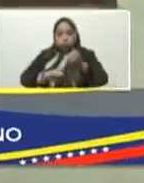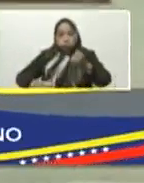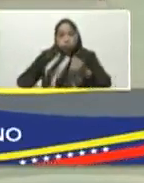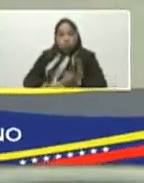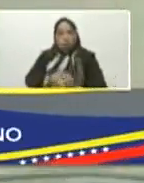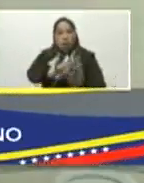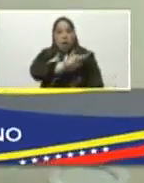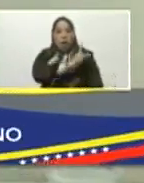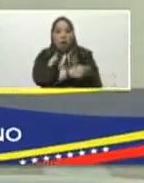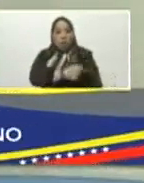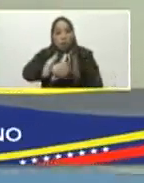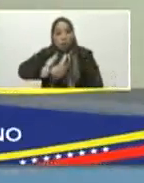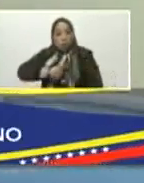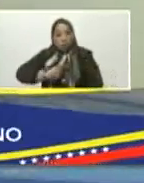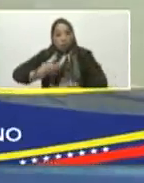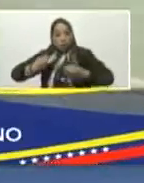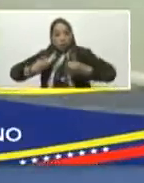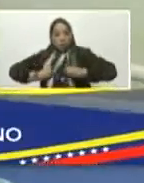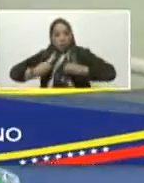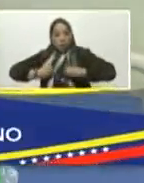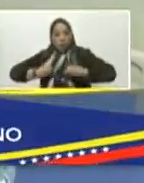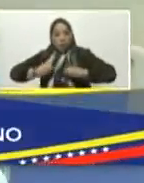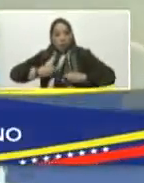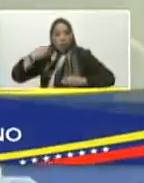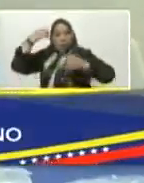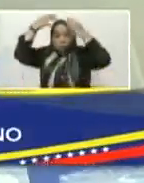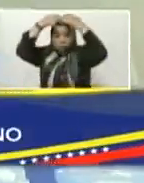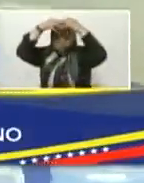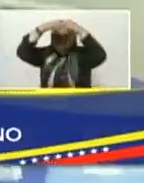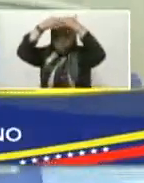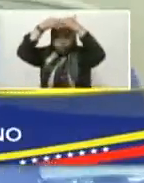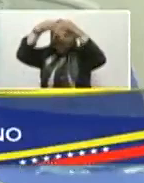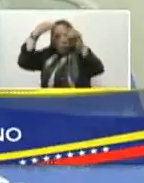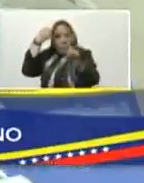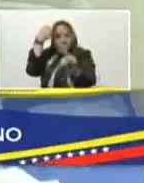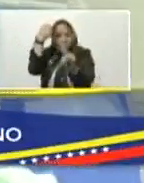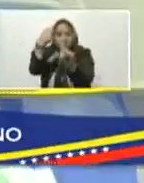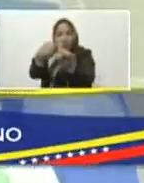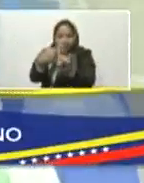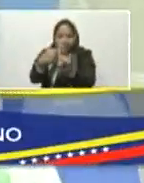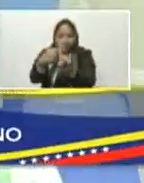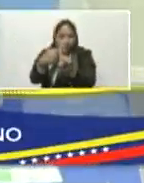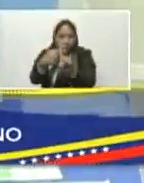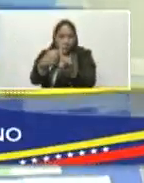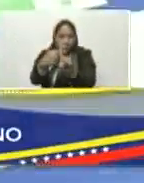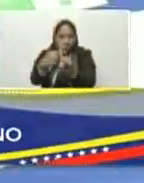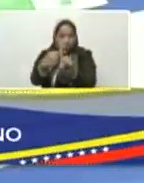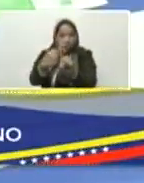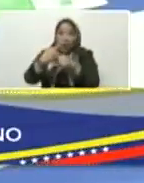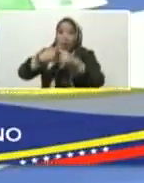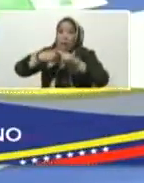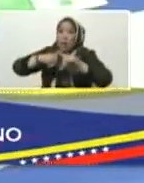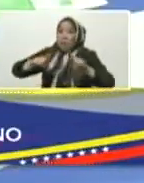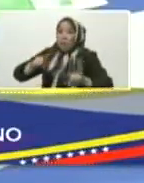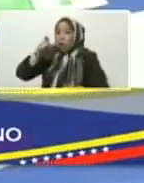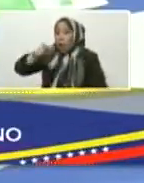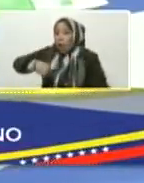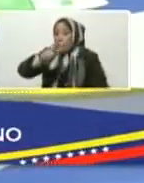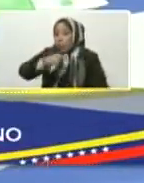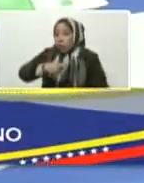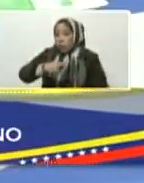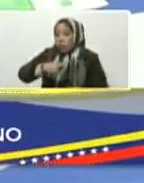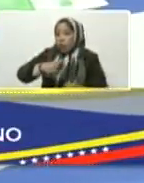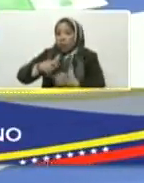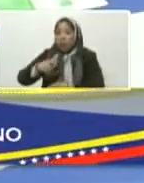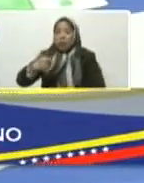es lo importante de tener médicos comprometidos, que los tenemos, presidente, los tenemos. Correcto. La gran mayoría